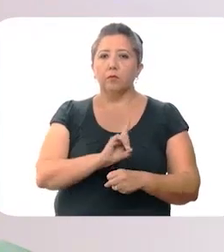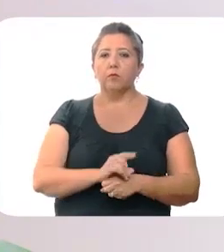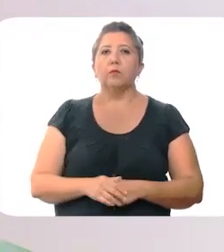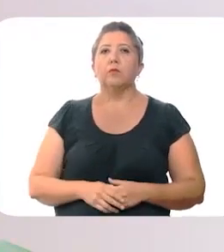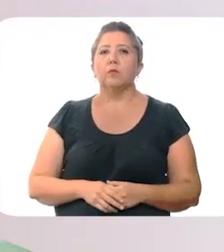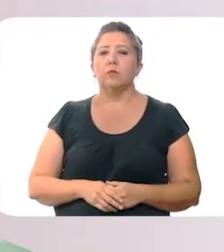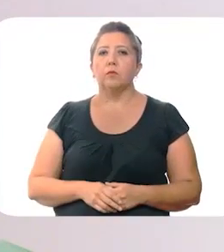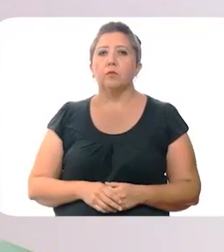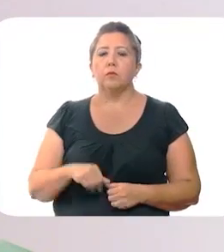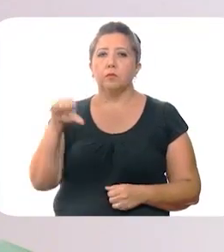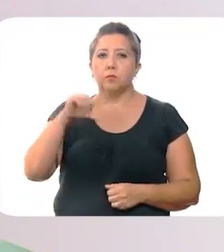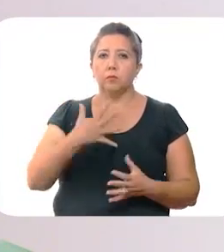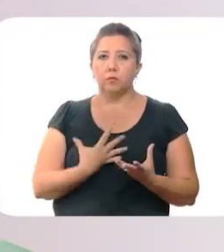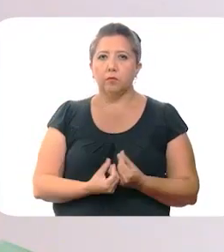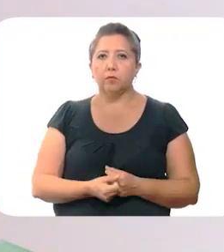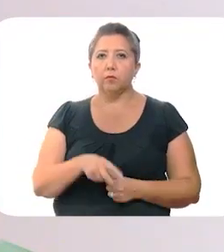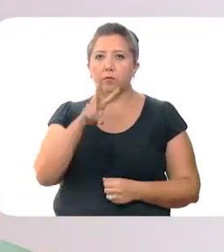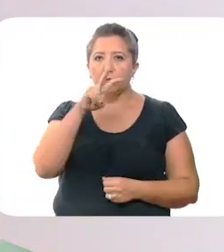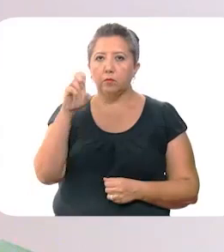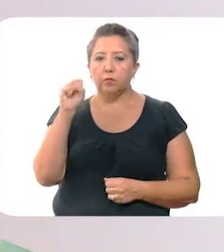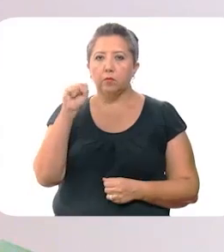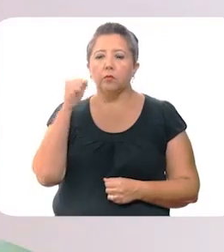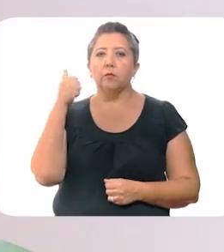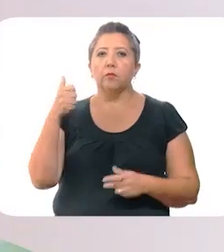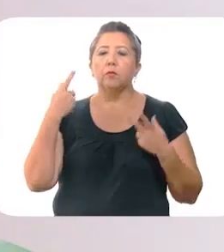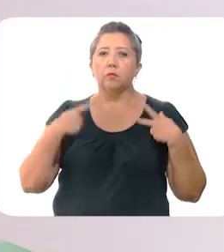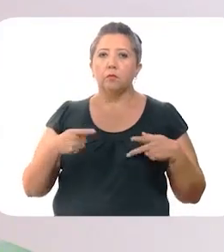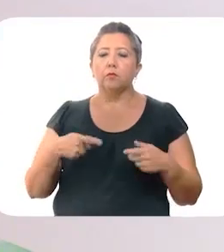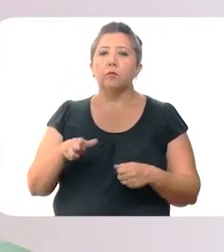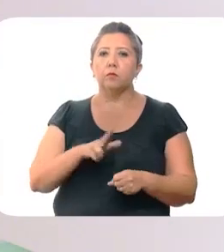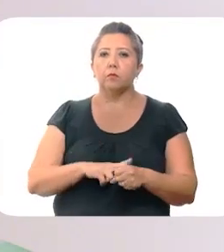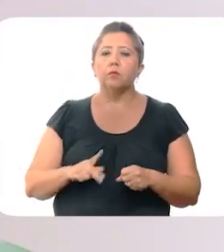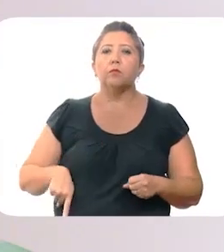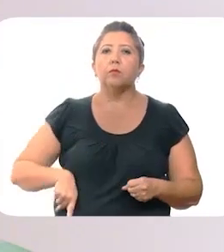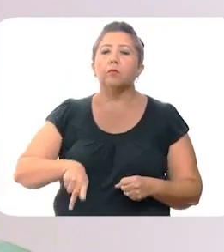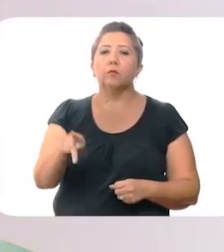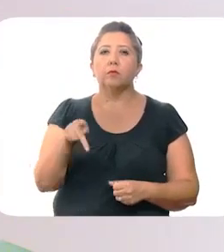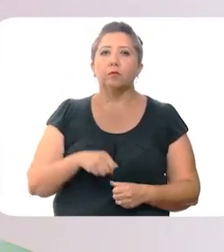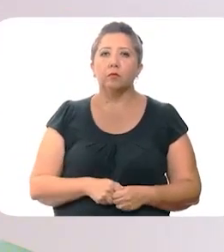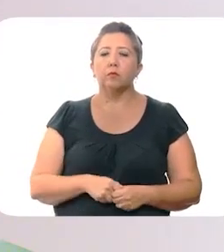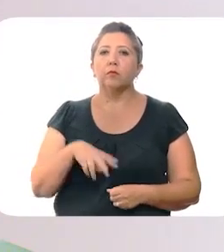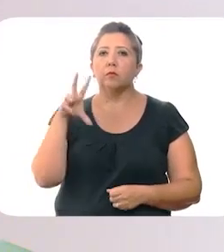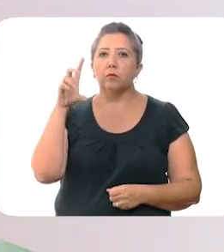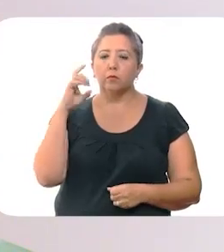ingresos diarios. El día de hoy tenemos 266 pacientes en hospitales públicos.